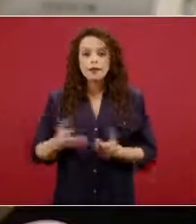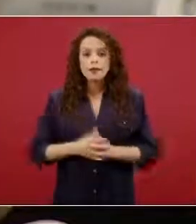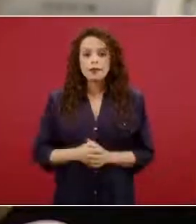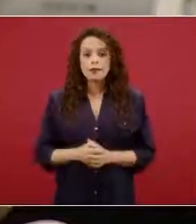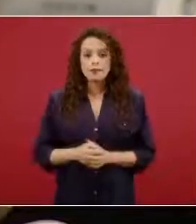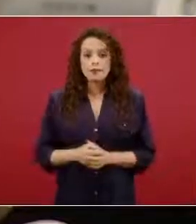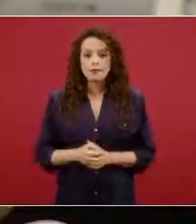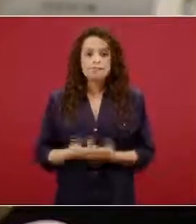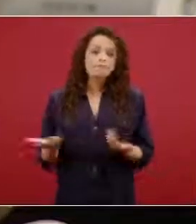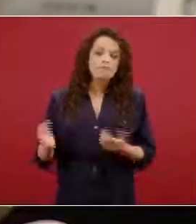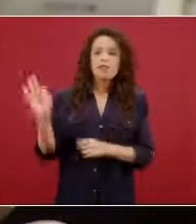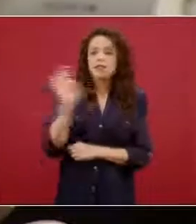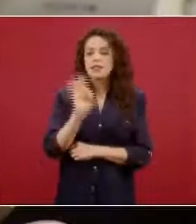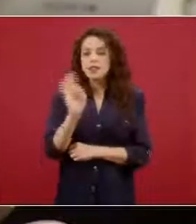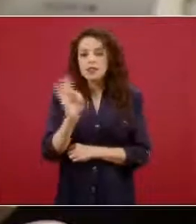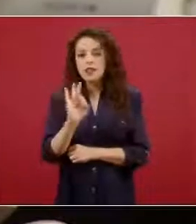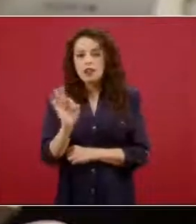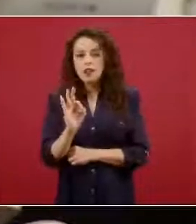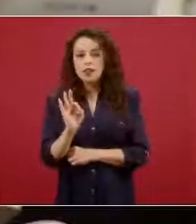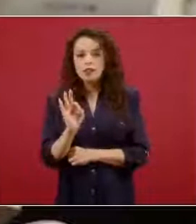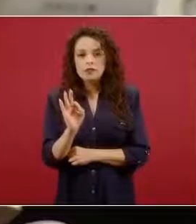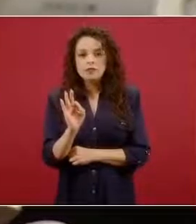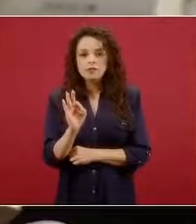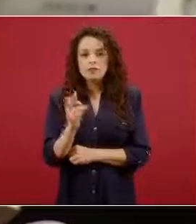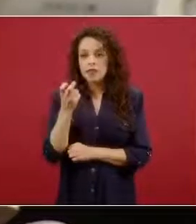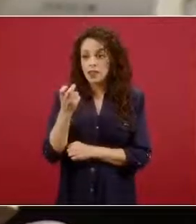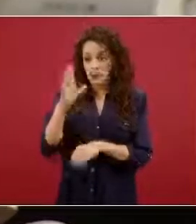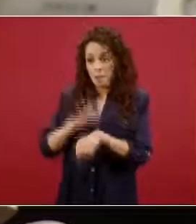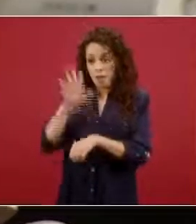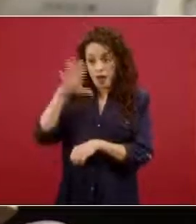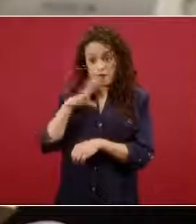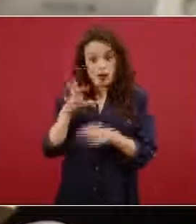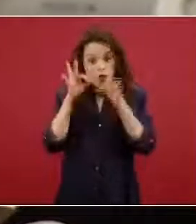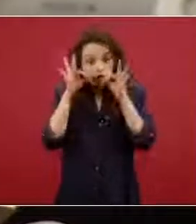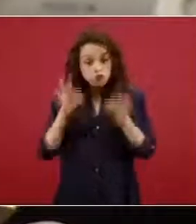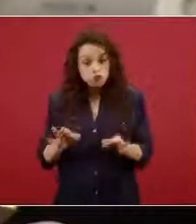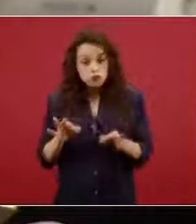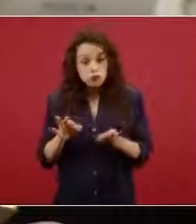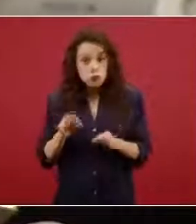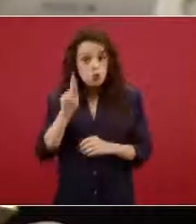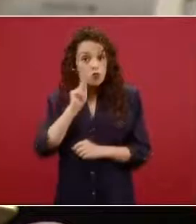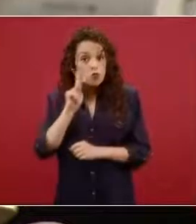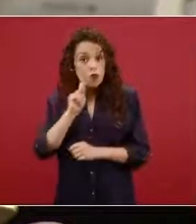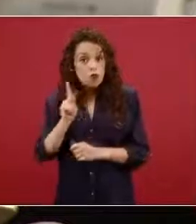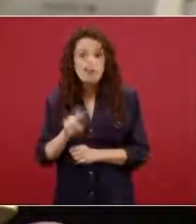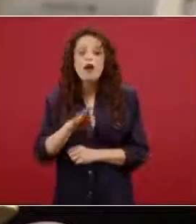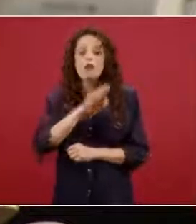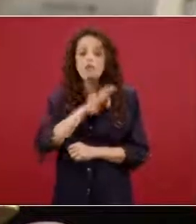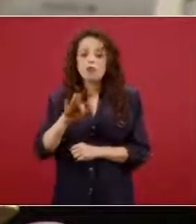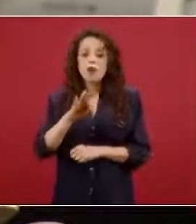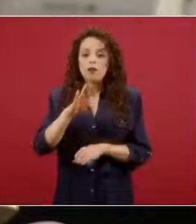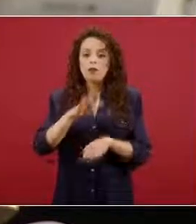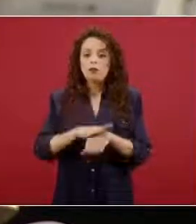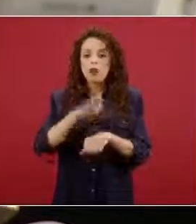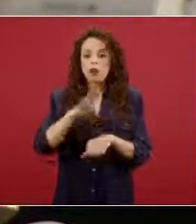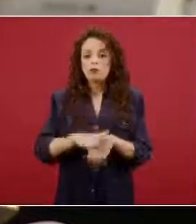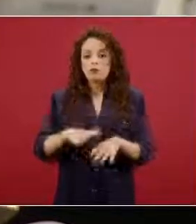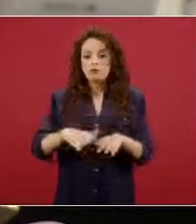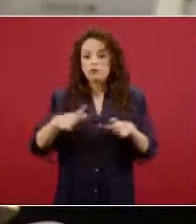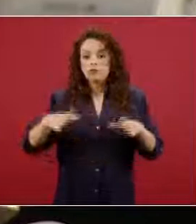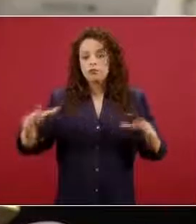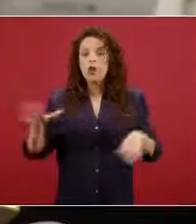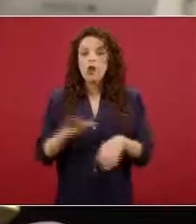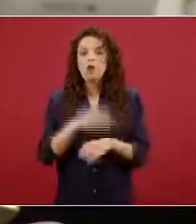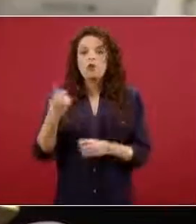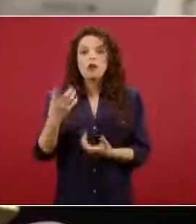sé si con esta mayor eficacia, pues los números tal vez empiecen a crecer, porque se va a tener, pues tal